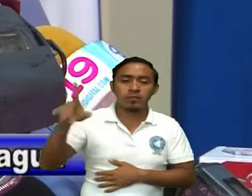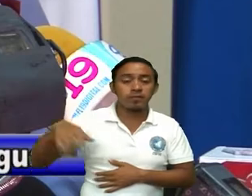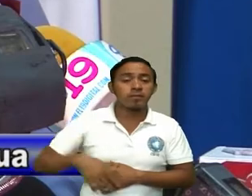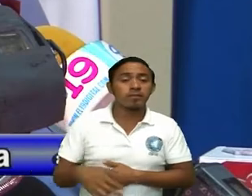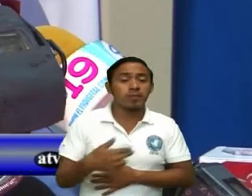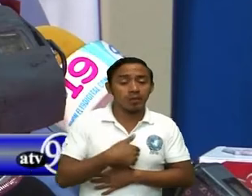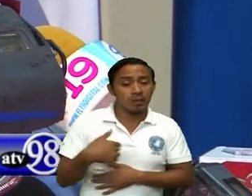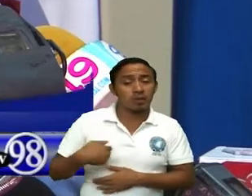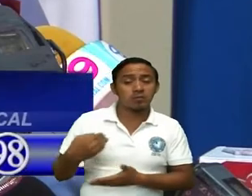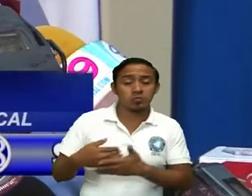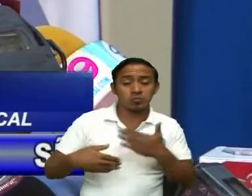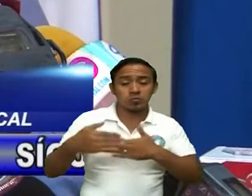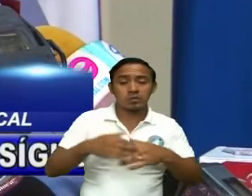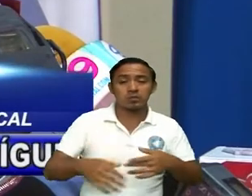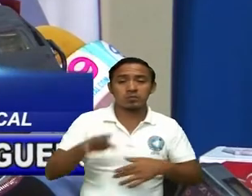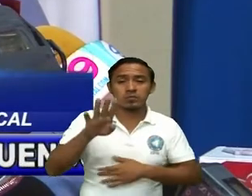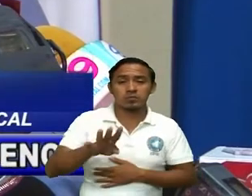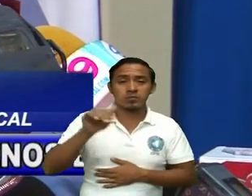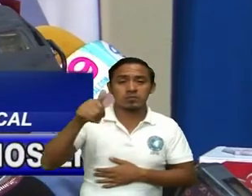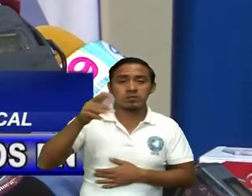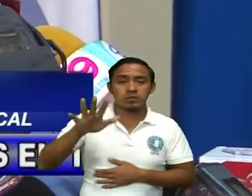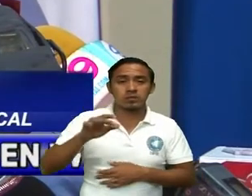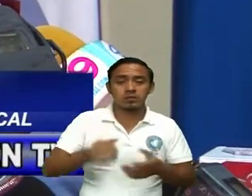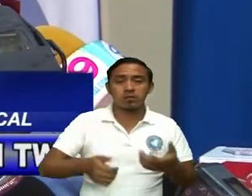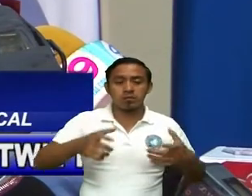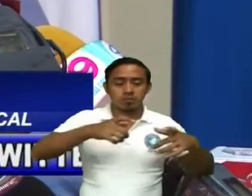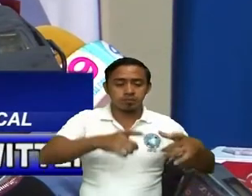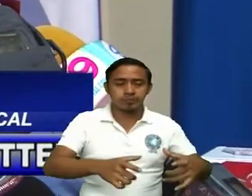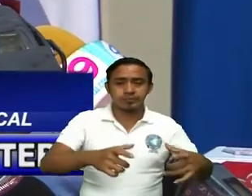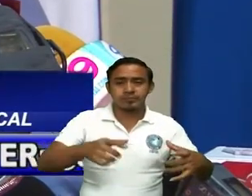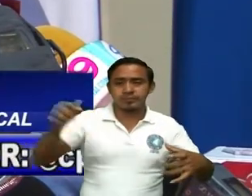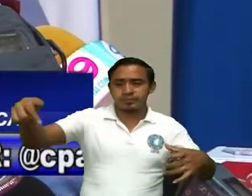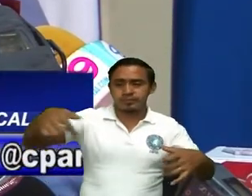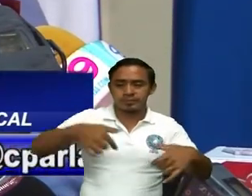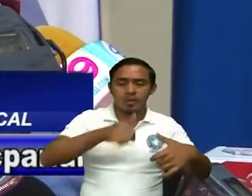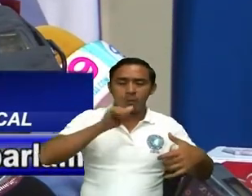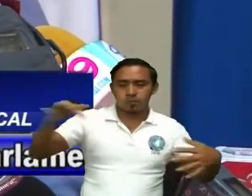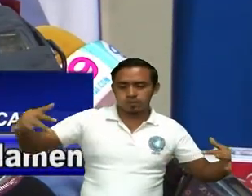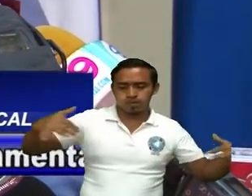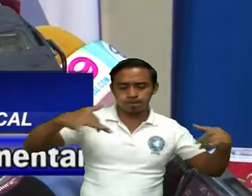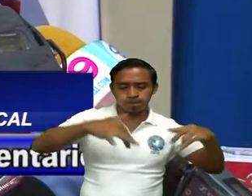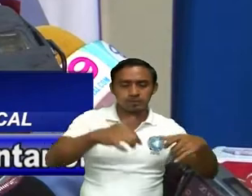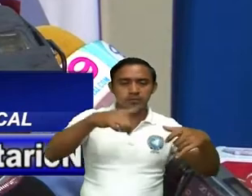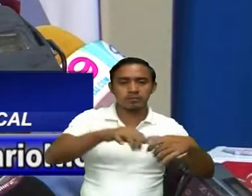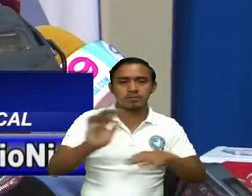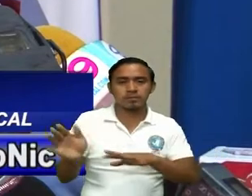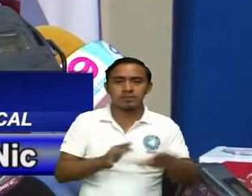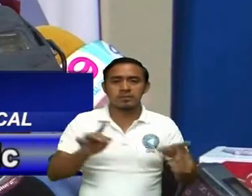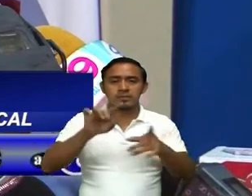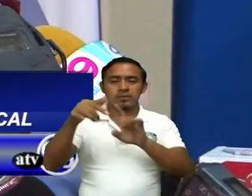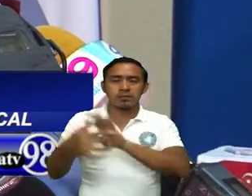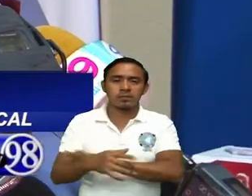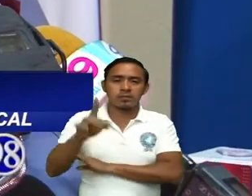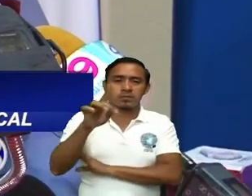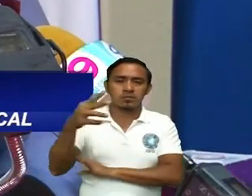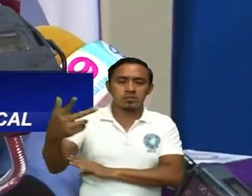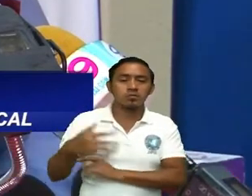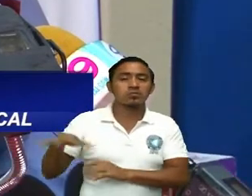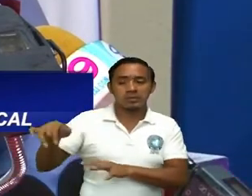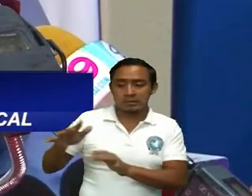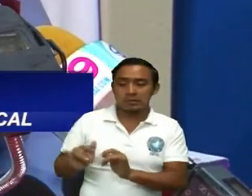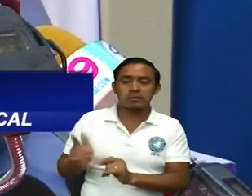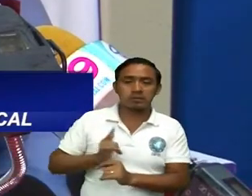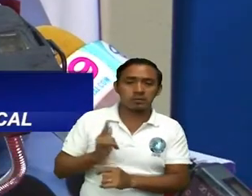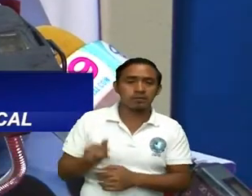construirán 465 pozos de visita y se reemplazarán 18 pozos de visita